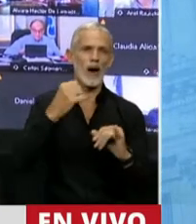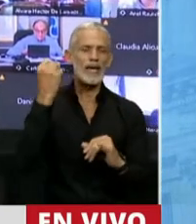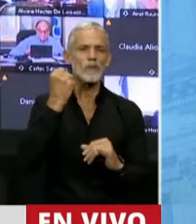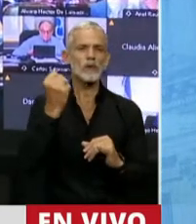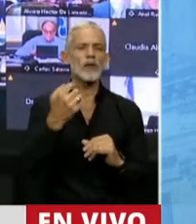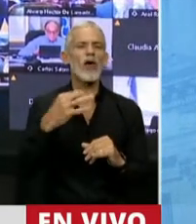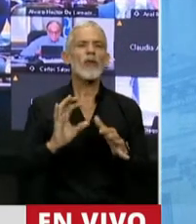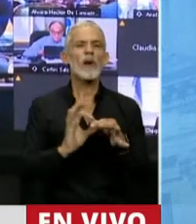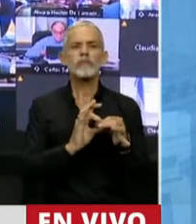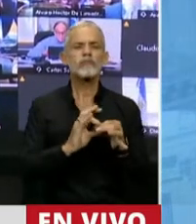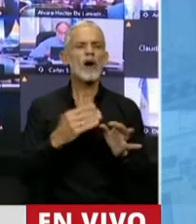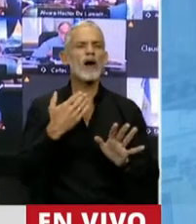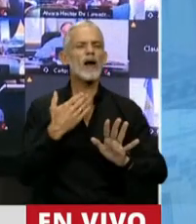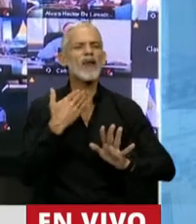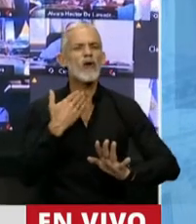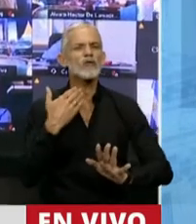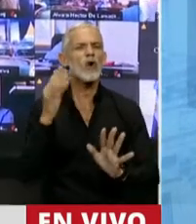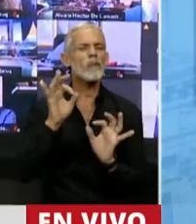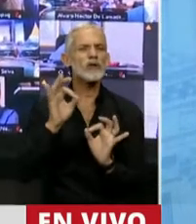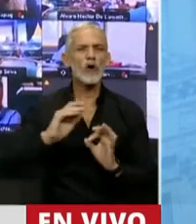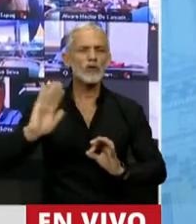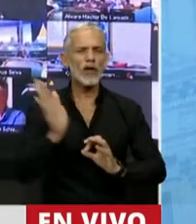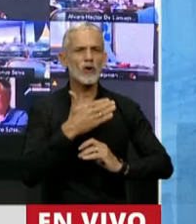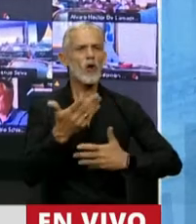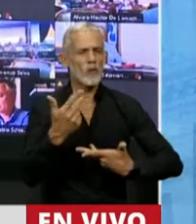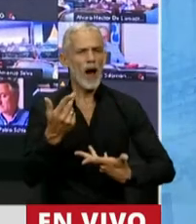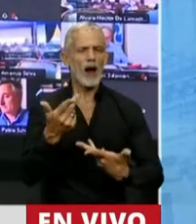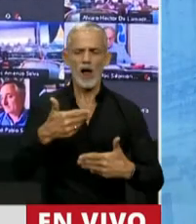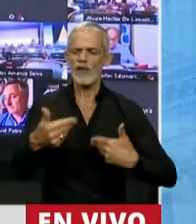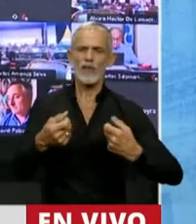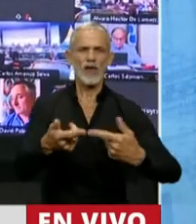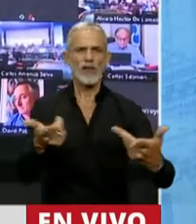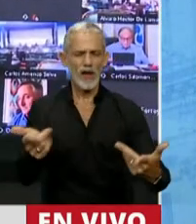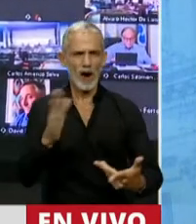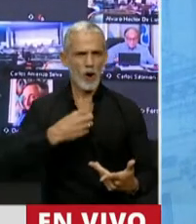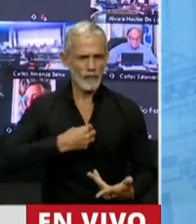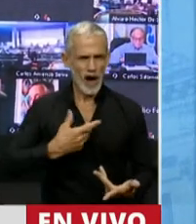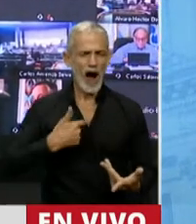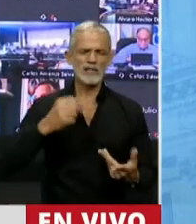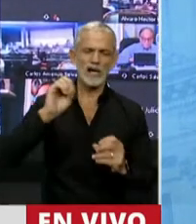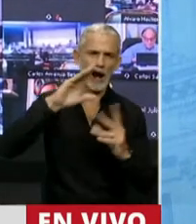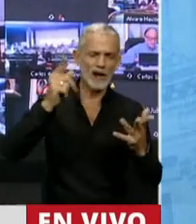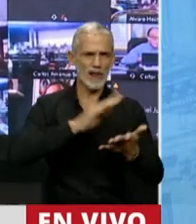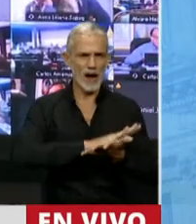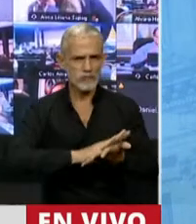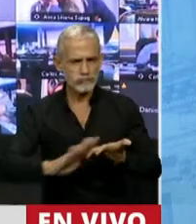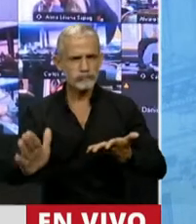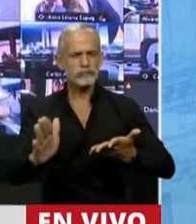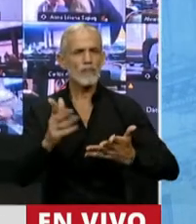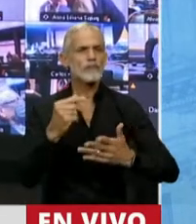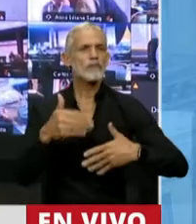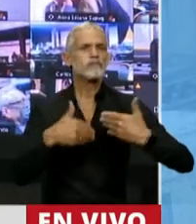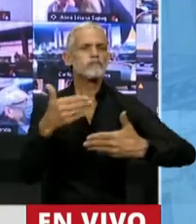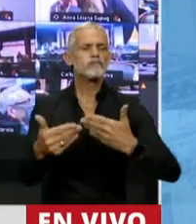vinculante la voz de todos los actores para generar previsibilidad para generar transparencia institucional para